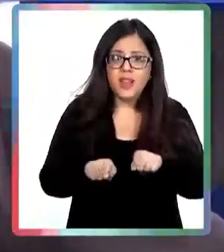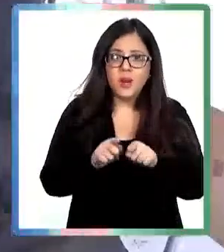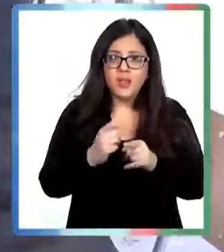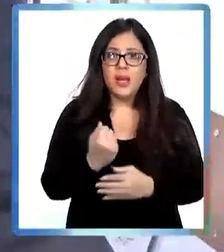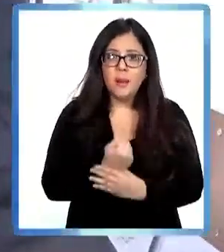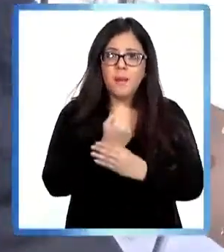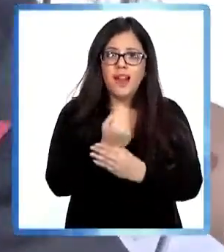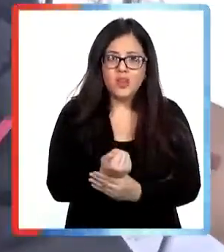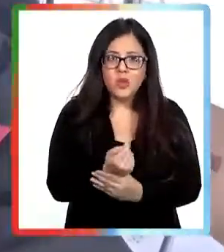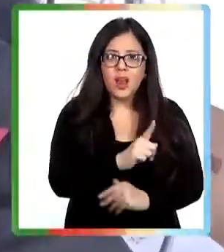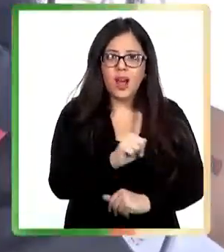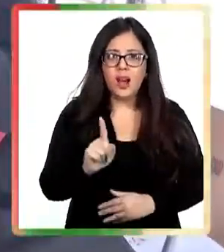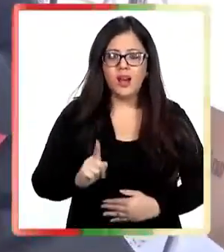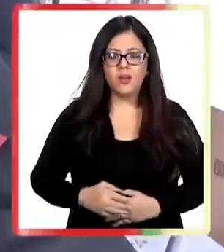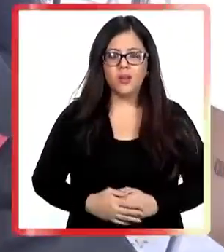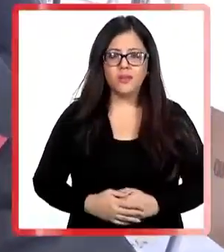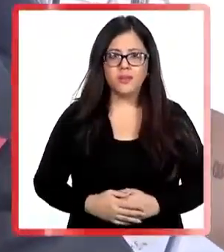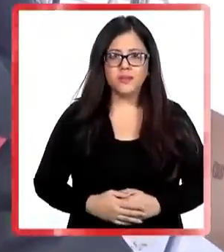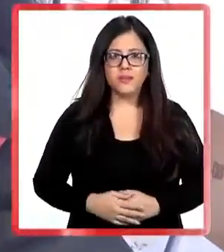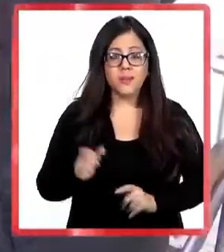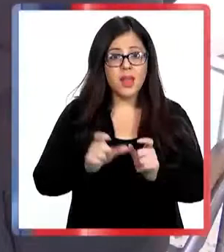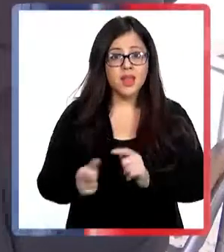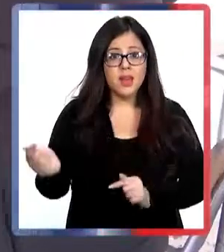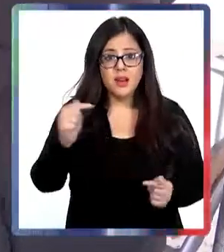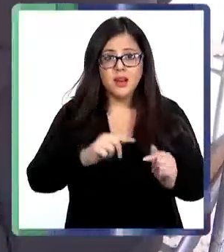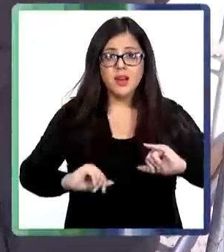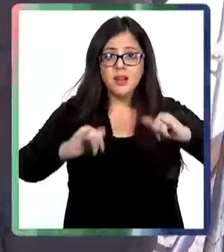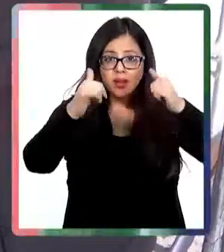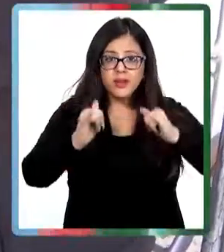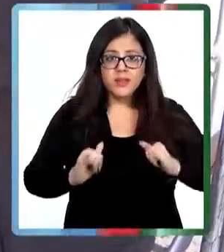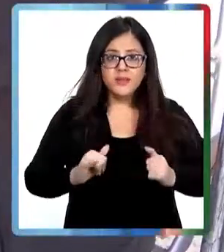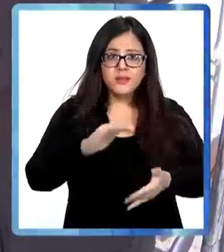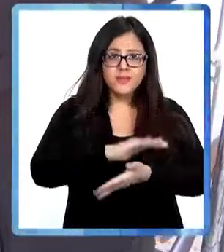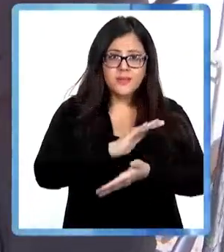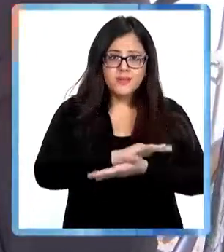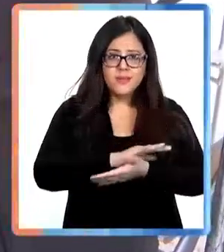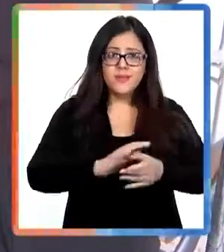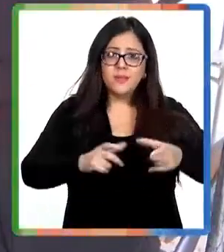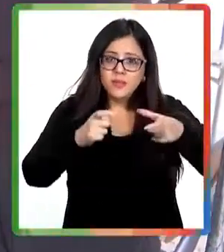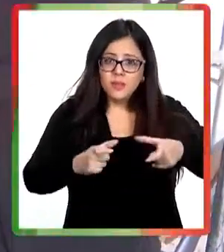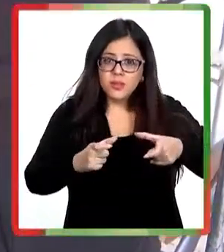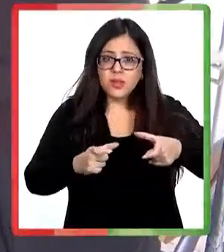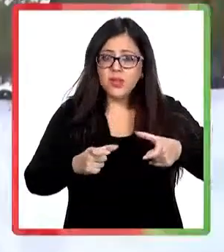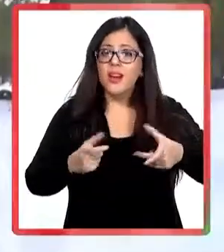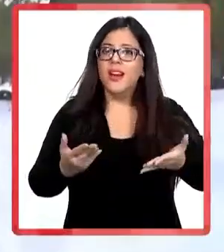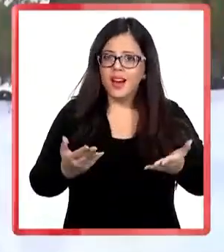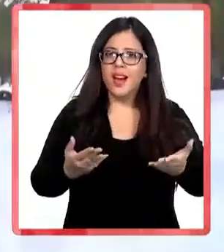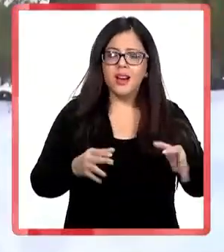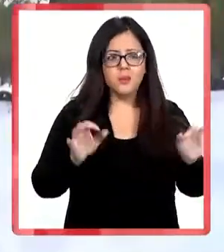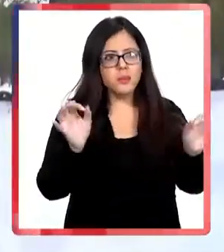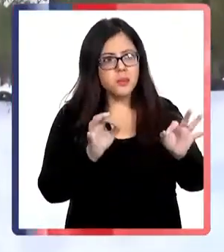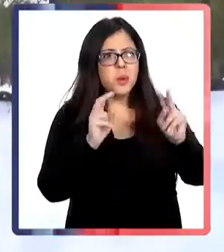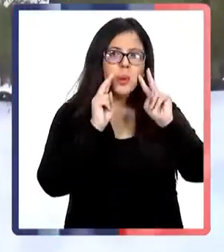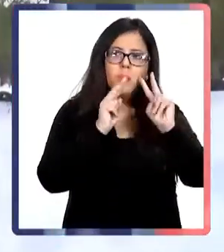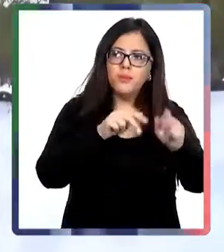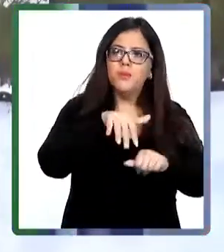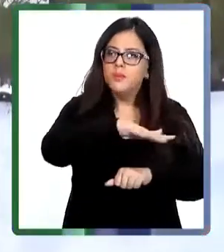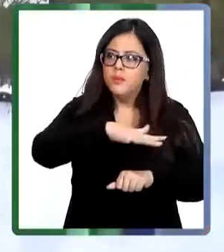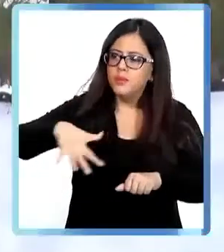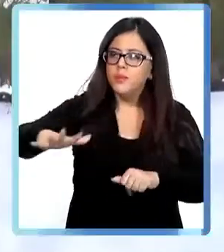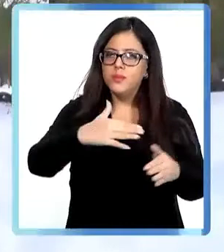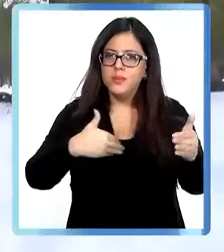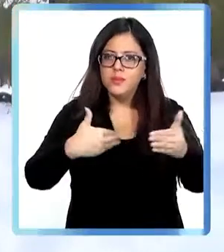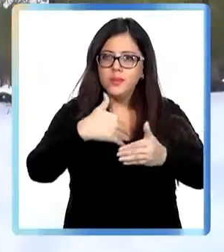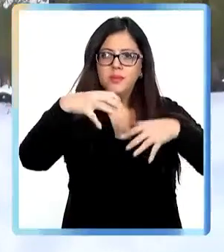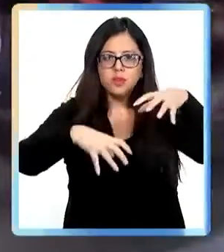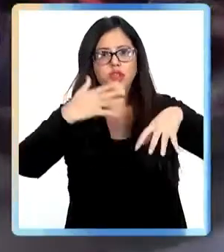uno. Quienes llegaron a disfrutar de la fiesta de la tortilla destacaron el paisaje de la zona cordillerana y la